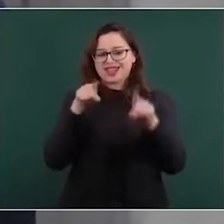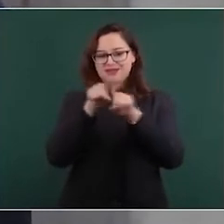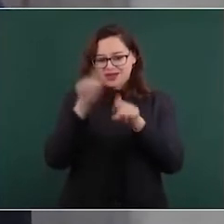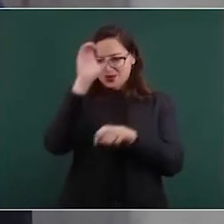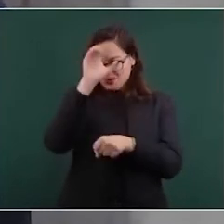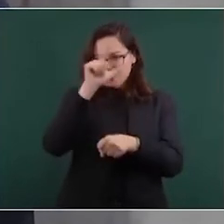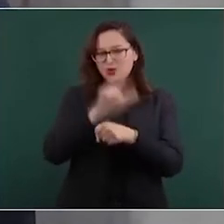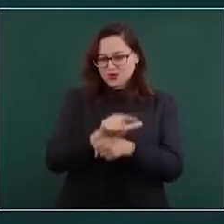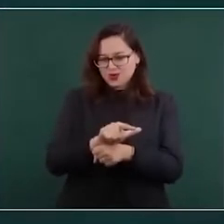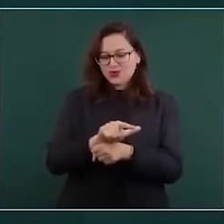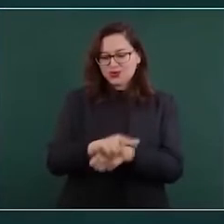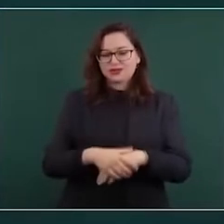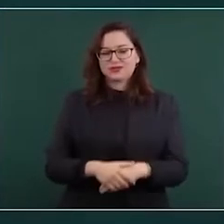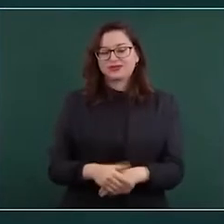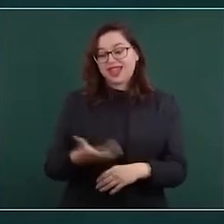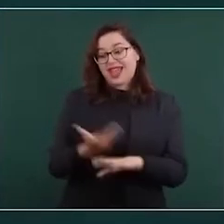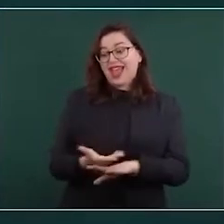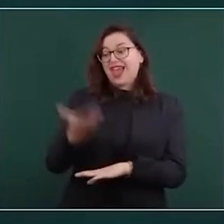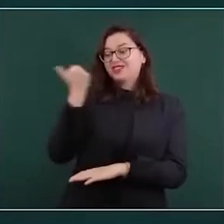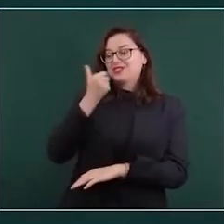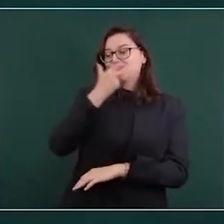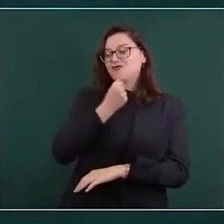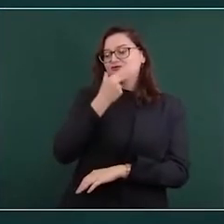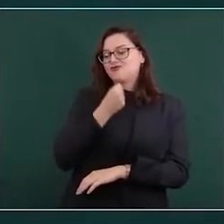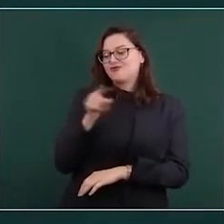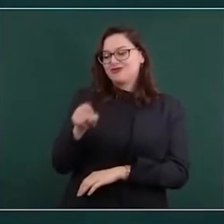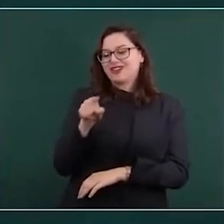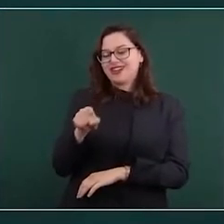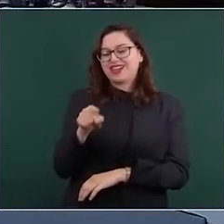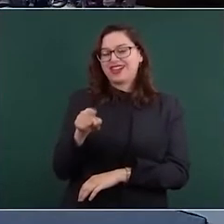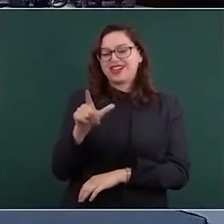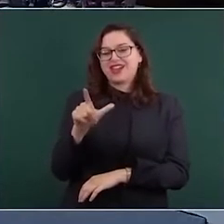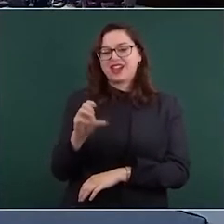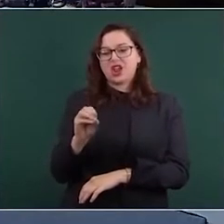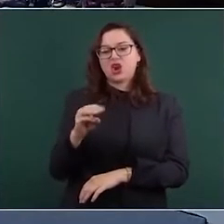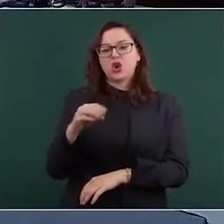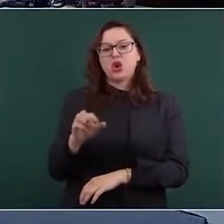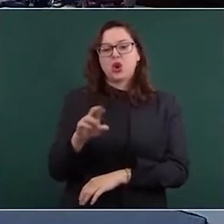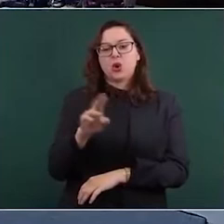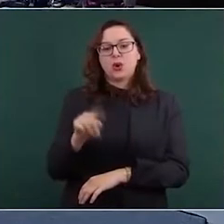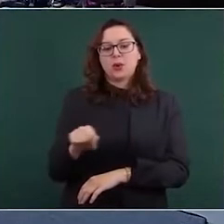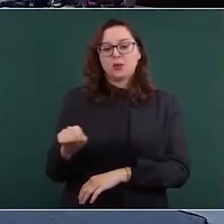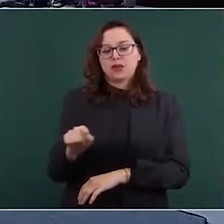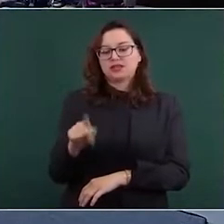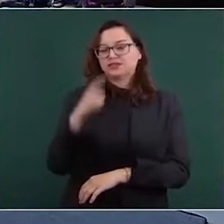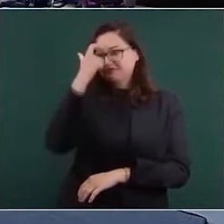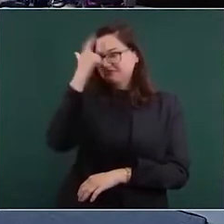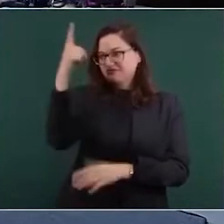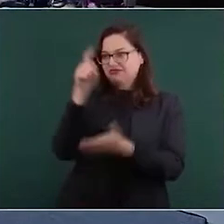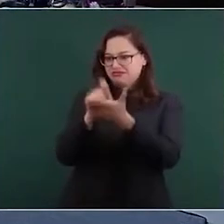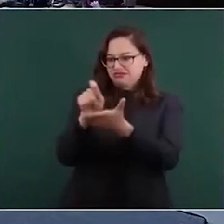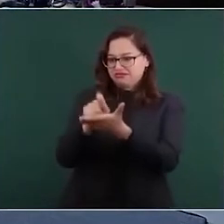que también en paz descanse, acaba de fallecer, un gran escritor,